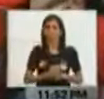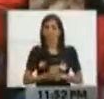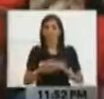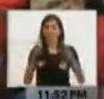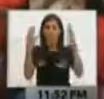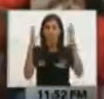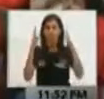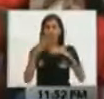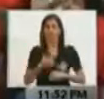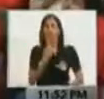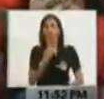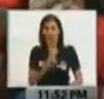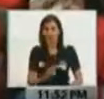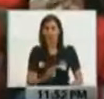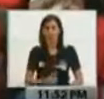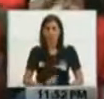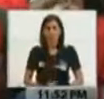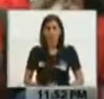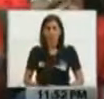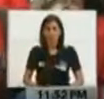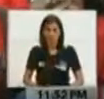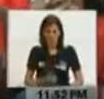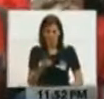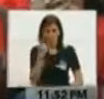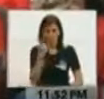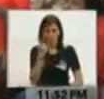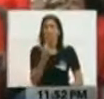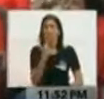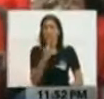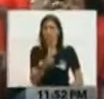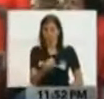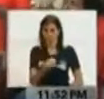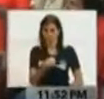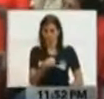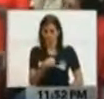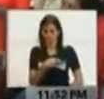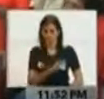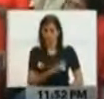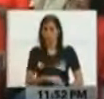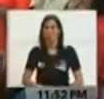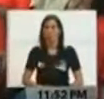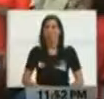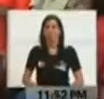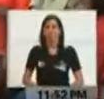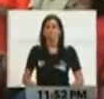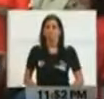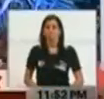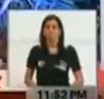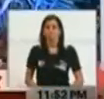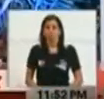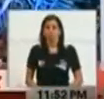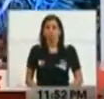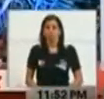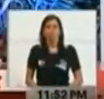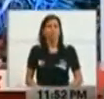Y yo voy a decir lo siguiente. Yo voy a decir lo siguiente, porque yo converso